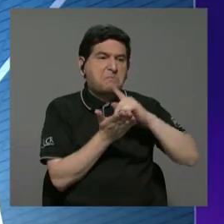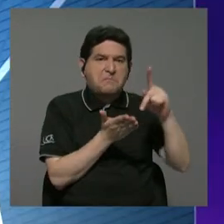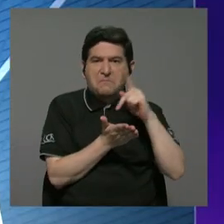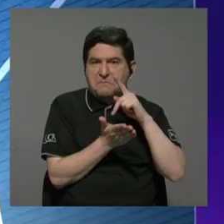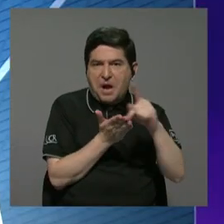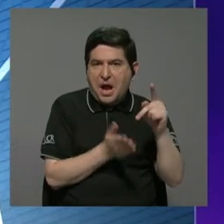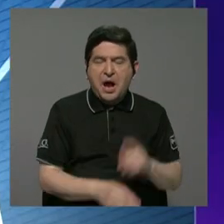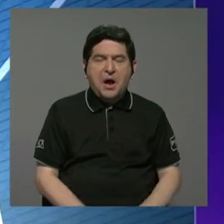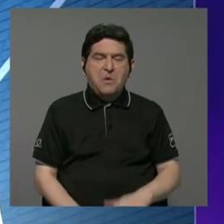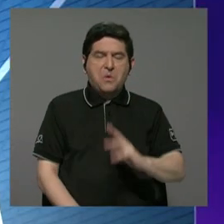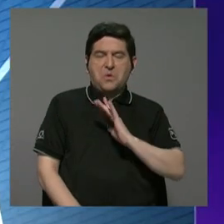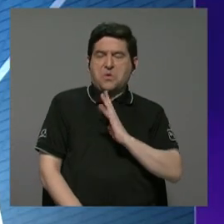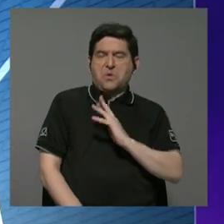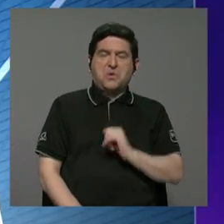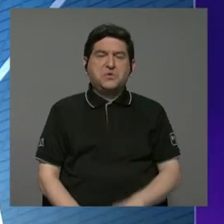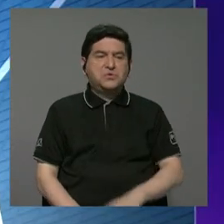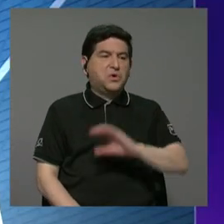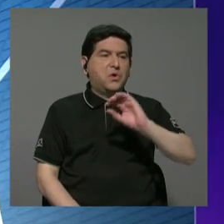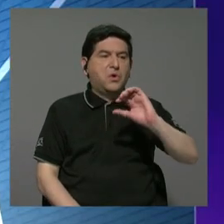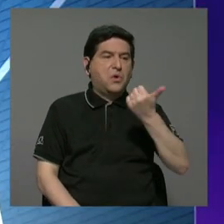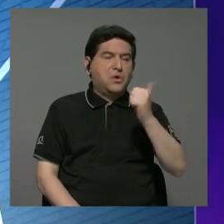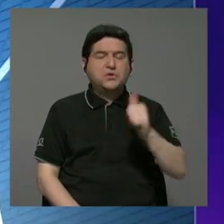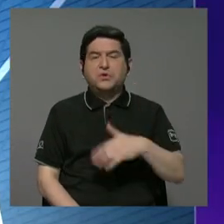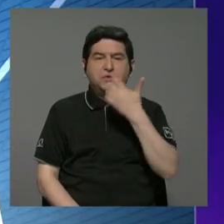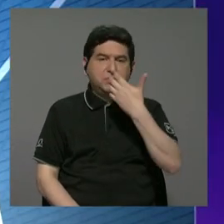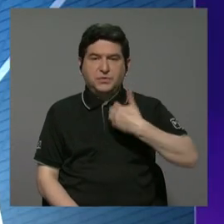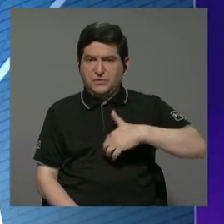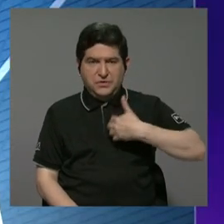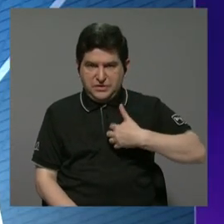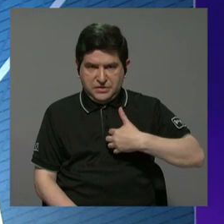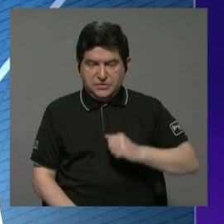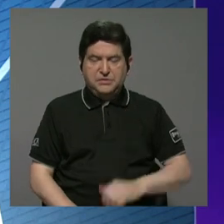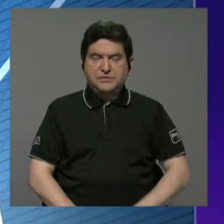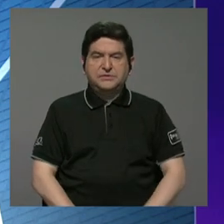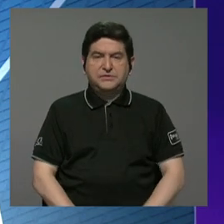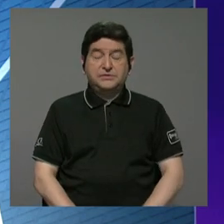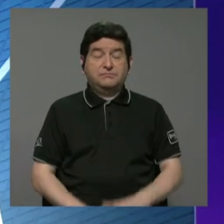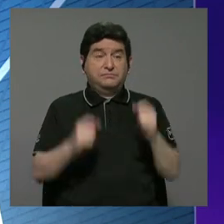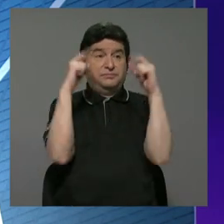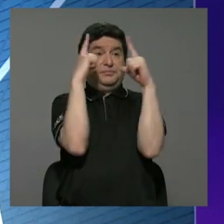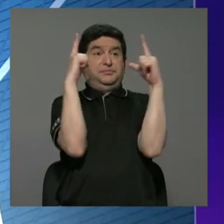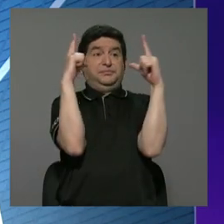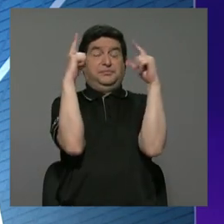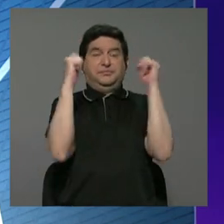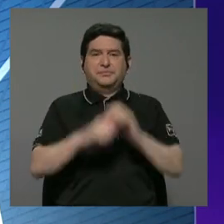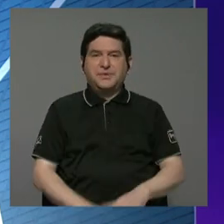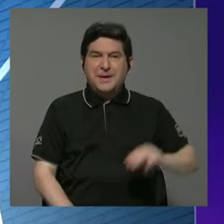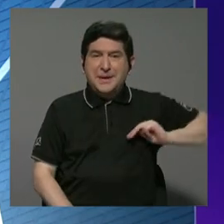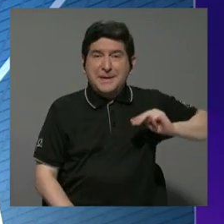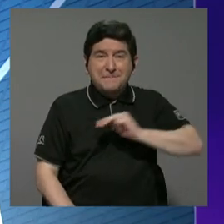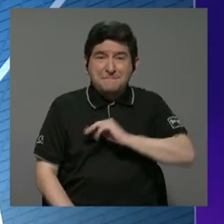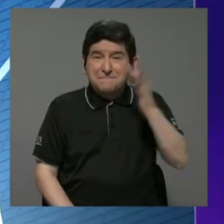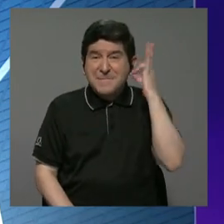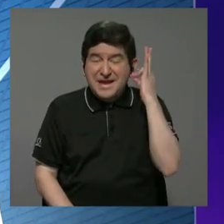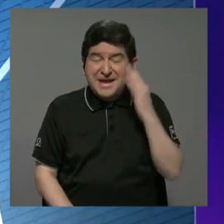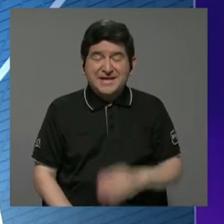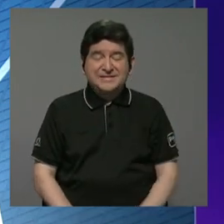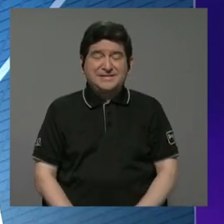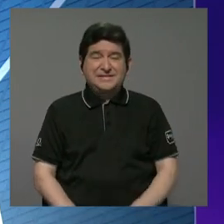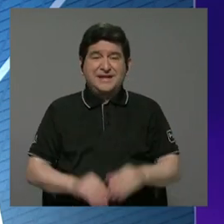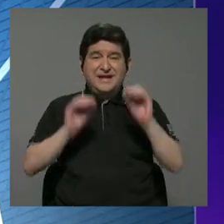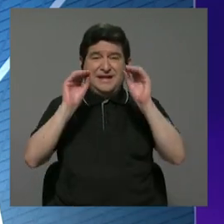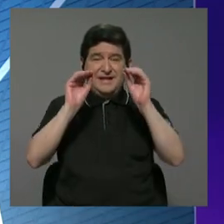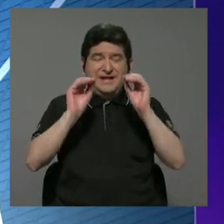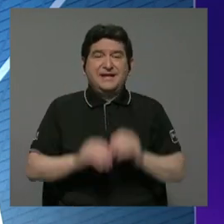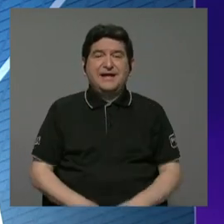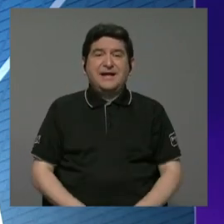salarios de lujo, algunos privilegios. Es impresionante que la ministra de Educación reduzca un